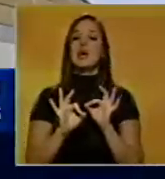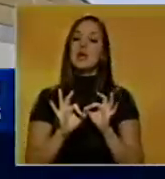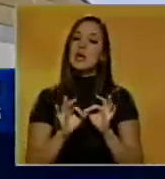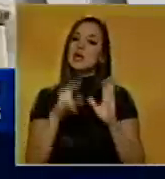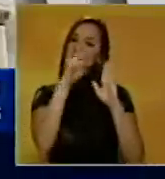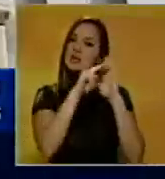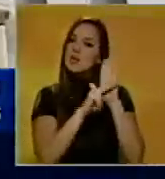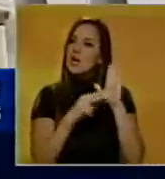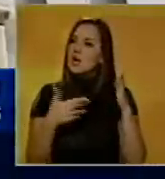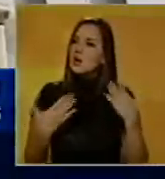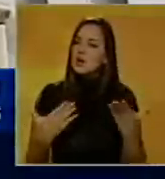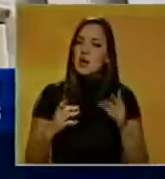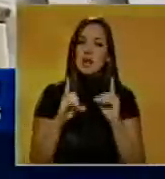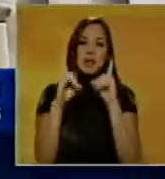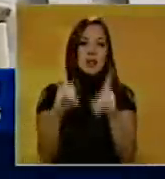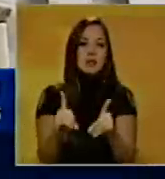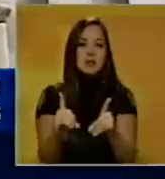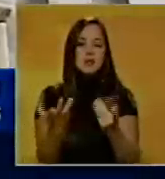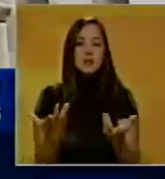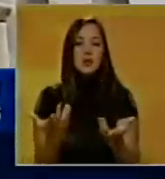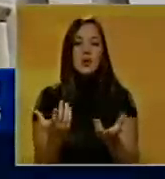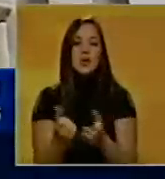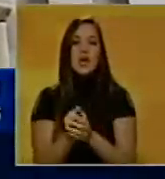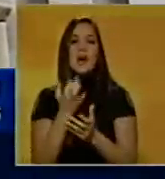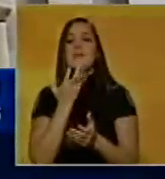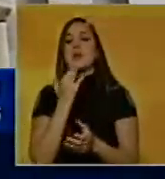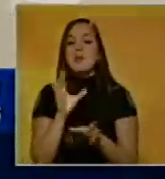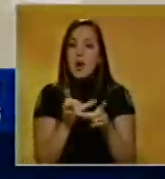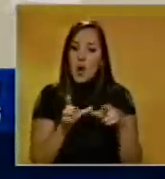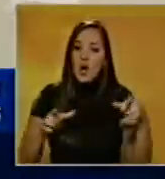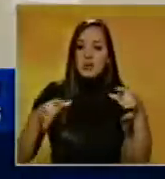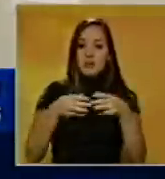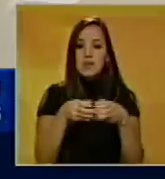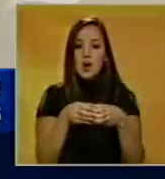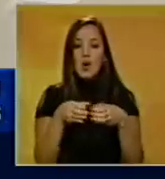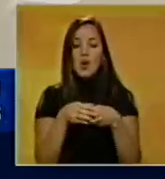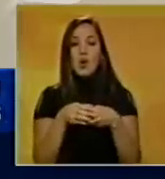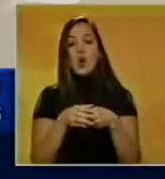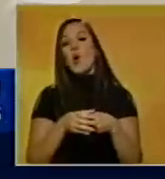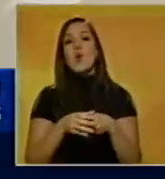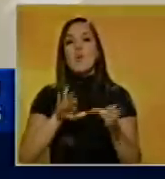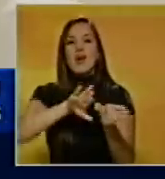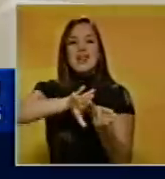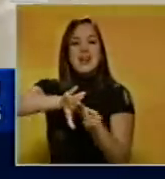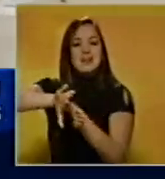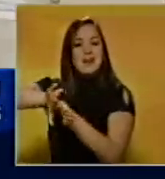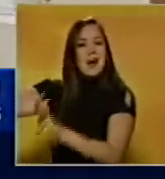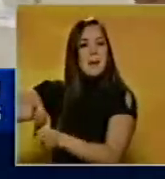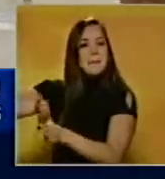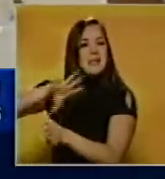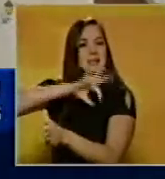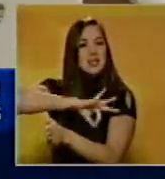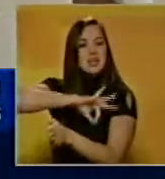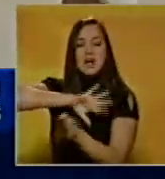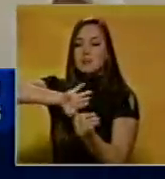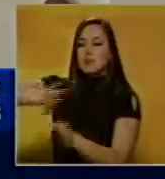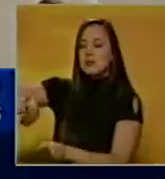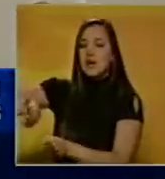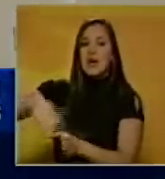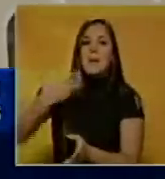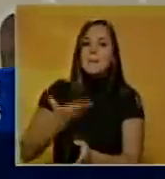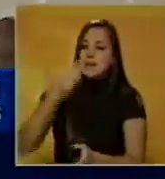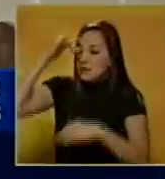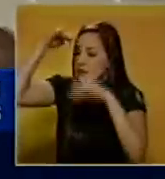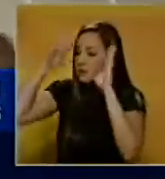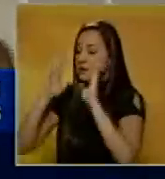la toma de decisiones correspondientes a los sectores más vulnerables y tradicionalmente marginados de la sociedad. Manifiestan que el Estado